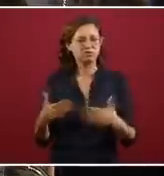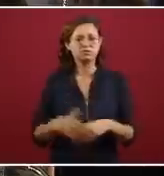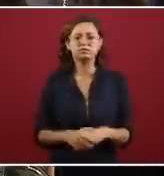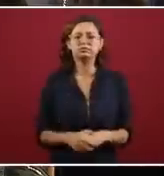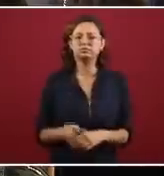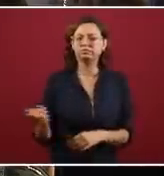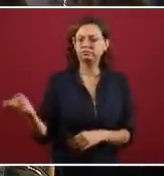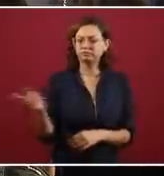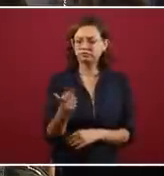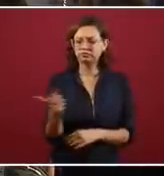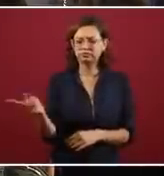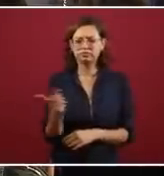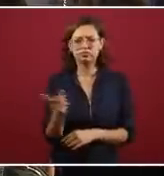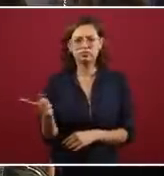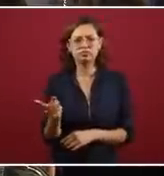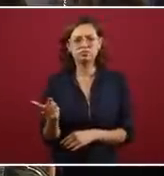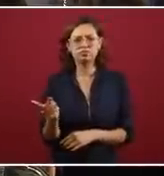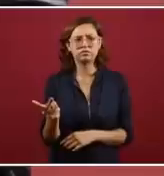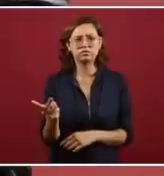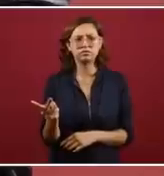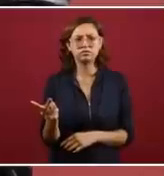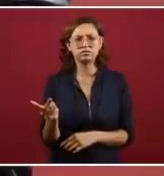dos son